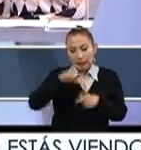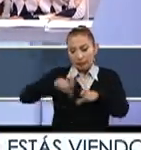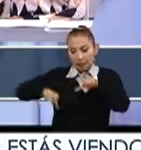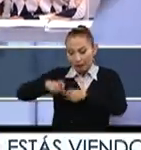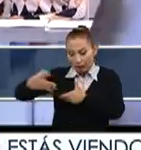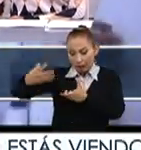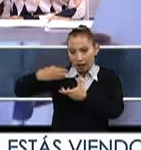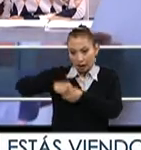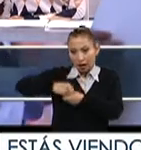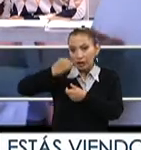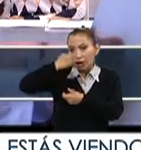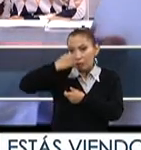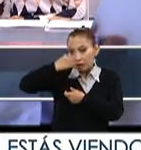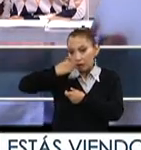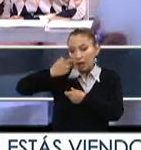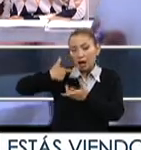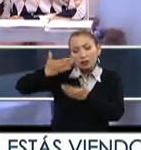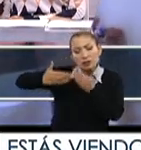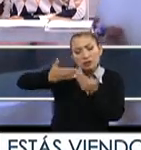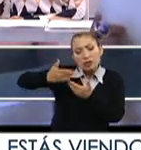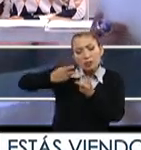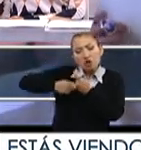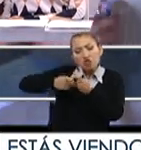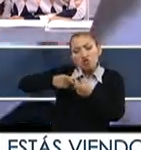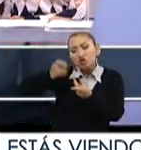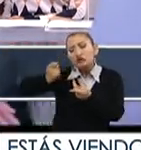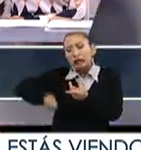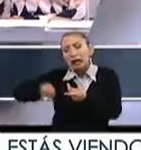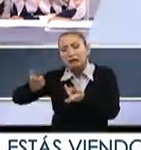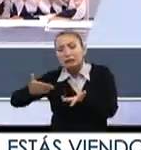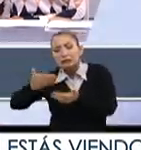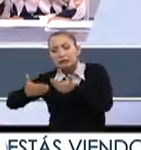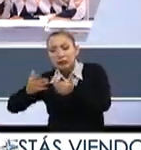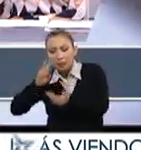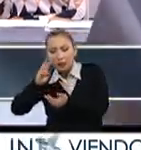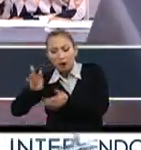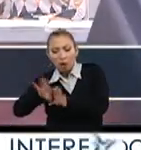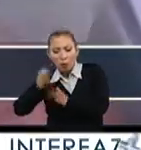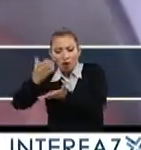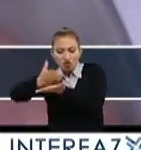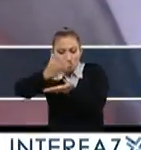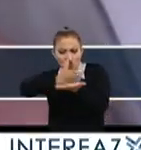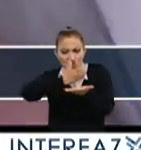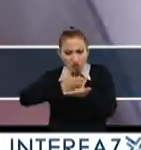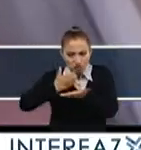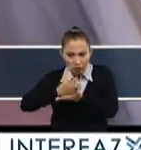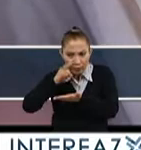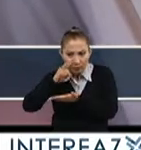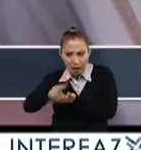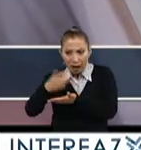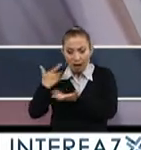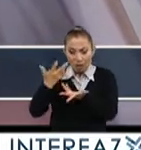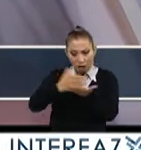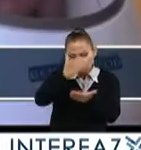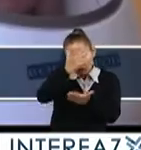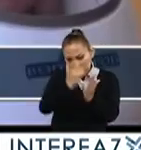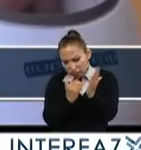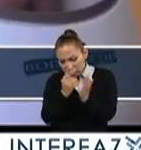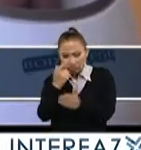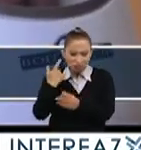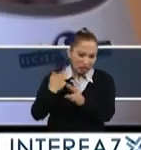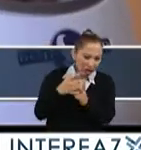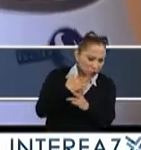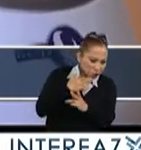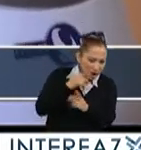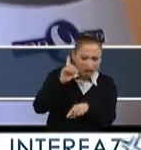química, ¿no? Química de los alimentos, el desarrollo de nuevos productos incluso, que ahora vemos como mucho tendencias, ¿no? De alto en esto, bajo en esto,